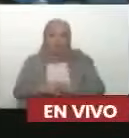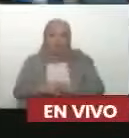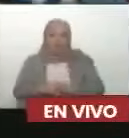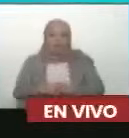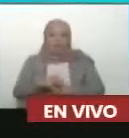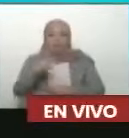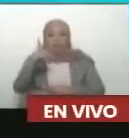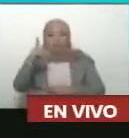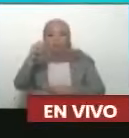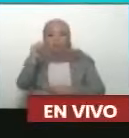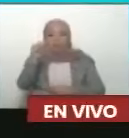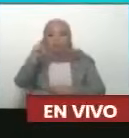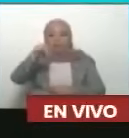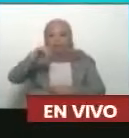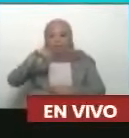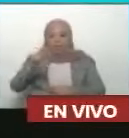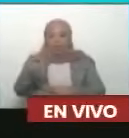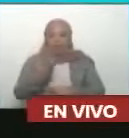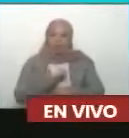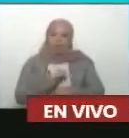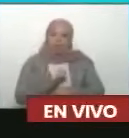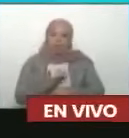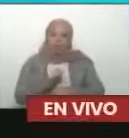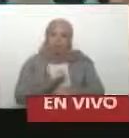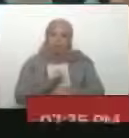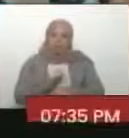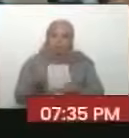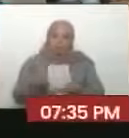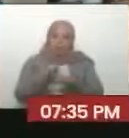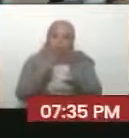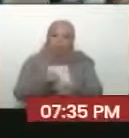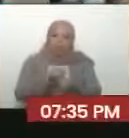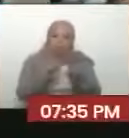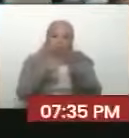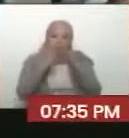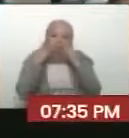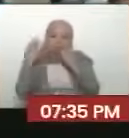Daniel Perdomo Briceño, alcalde del Consejo.